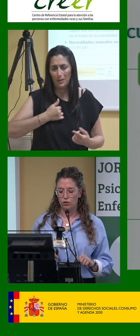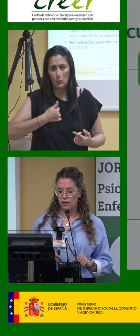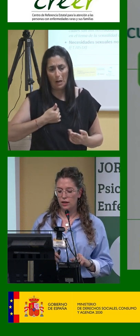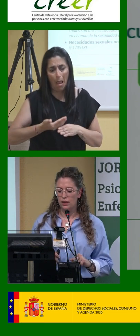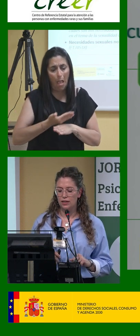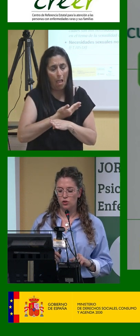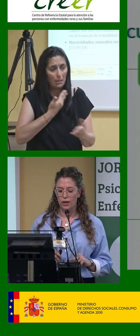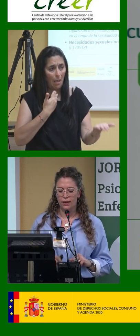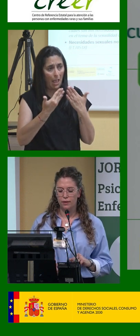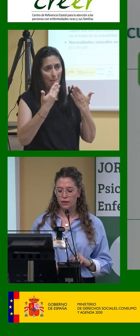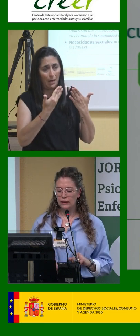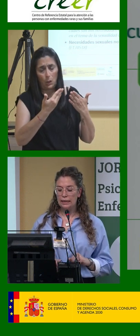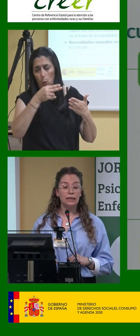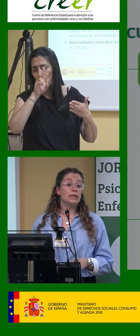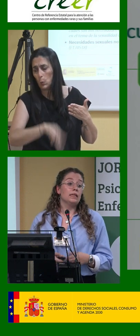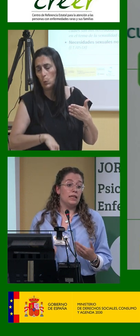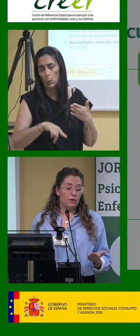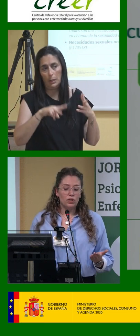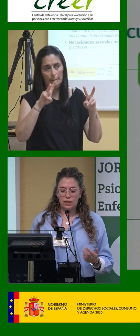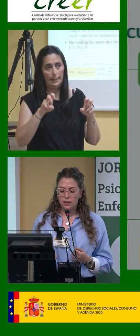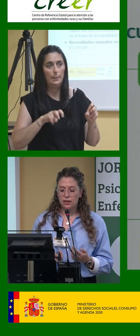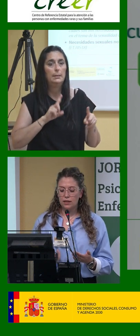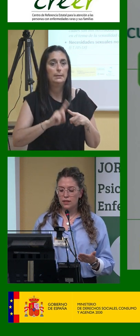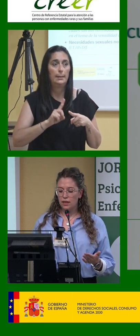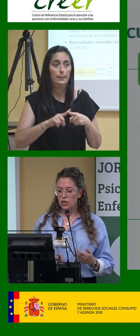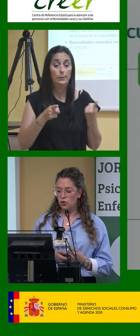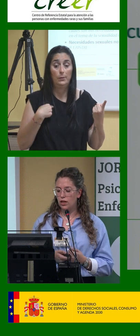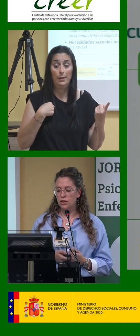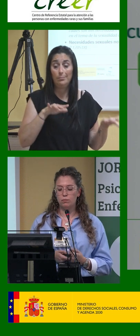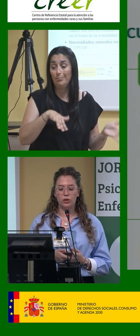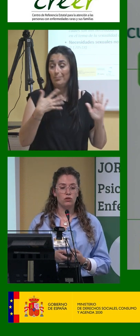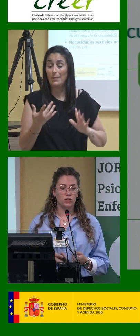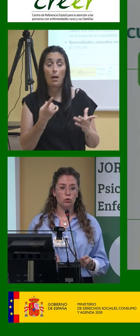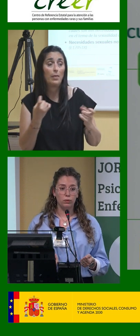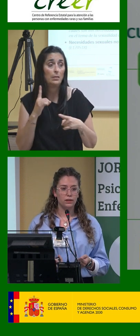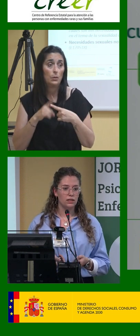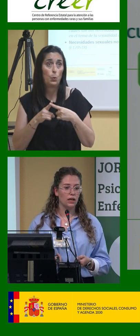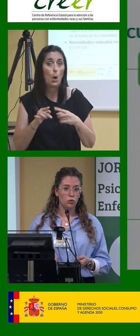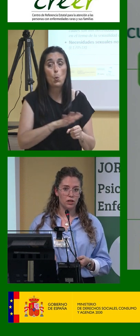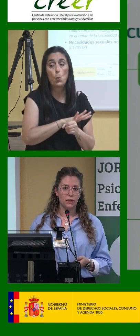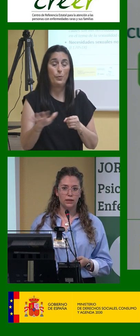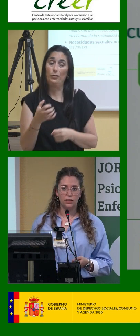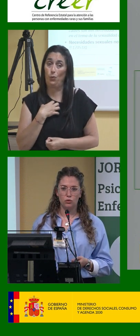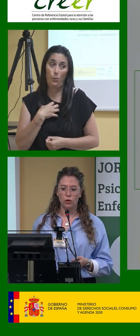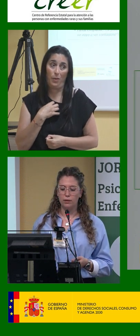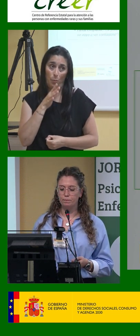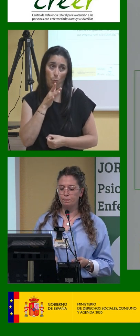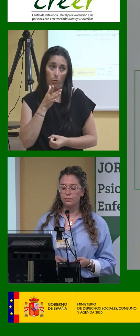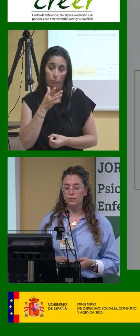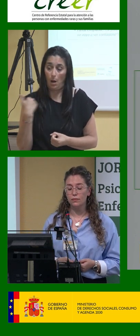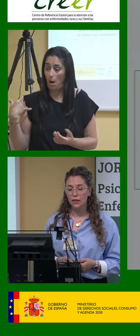a hablar con ella de la sexualidad, derivando así en que esas necesidades sexuales podían no estar cubiertas, ya que no se habían atendido